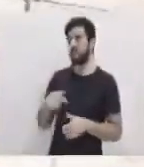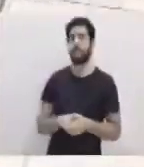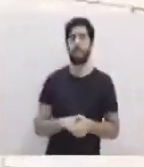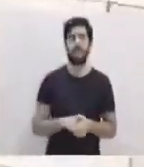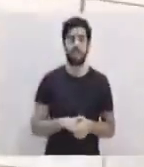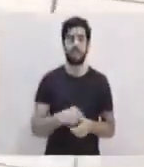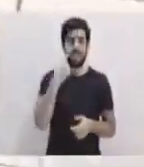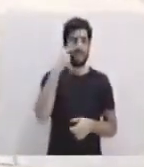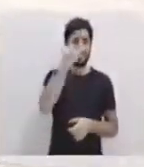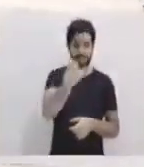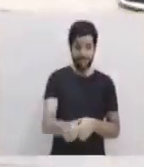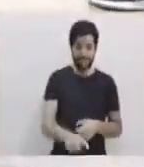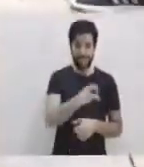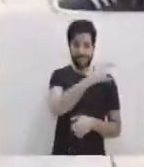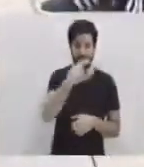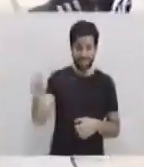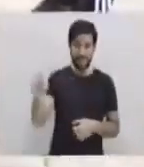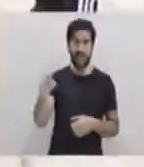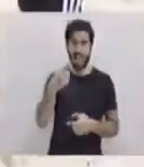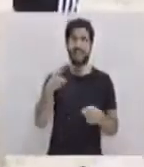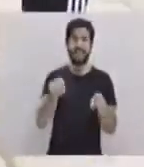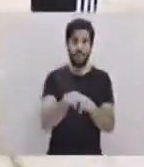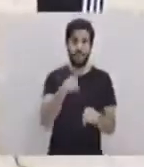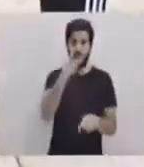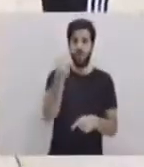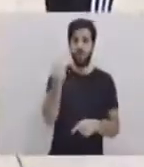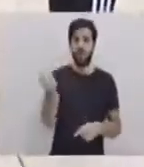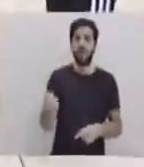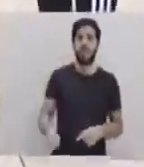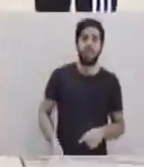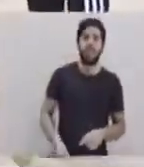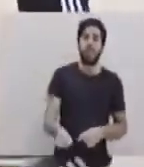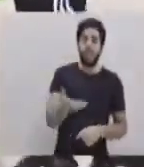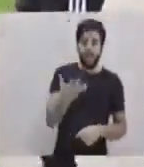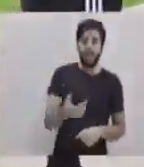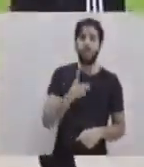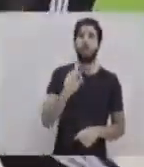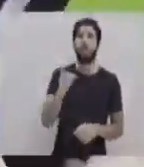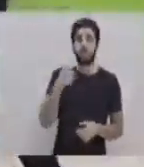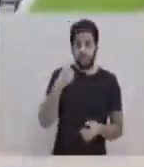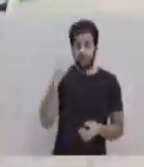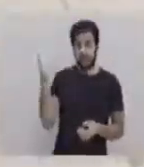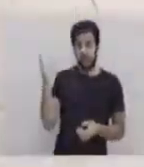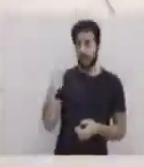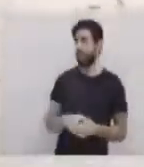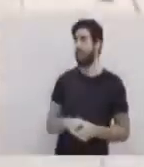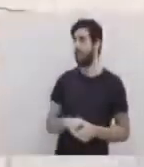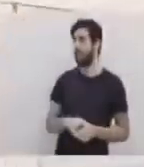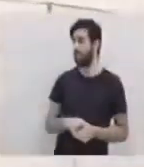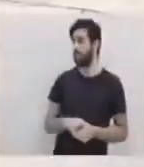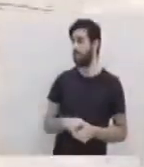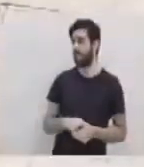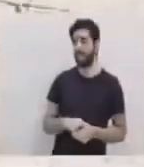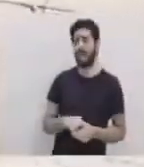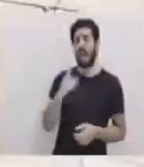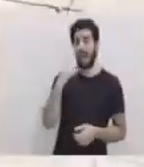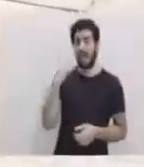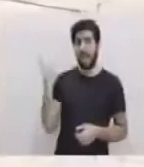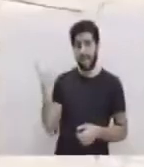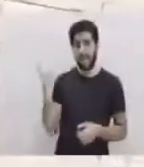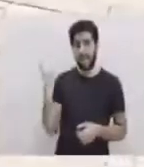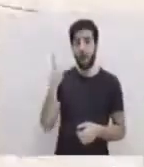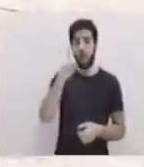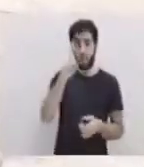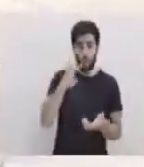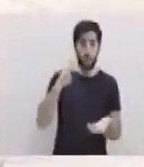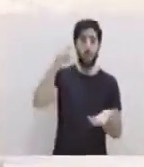necesites 2 cuadros. Observa por favor. Lanzas y debes de ir saltando con un pie y donde hay 2 caes con